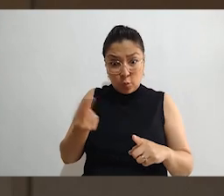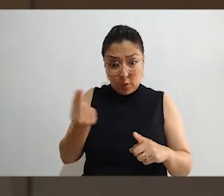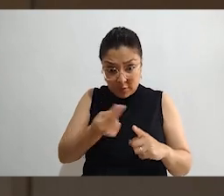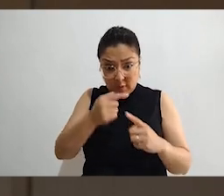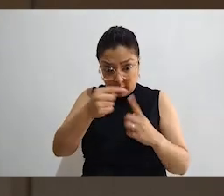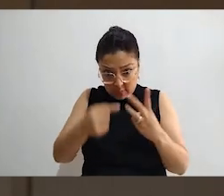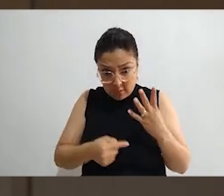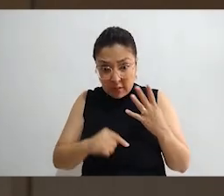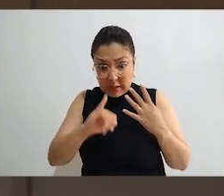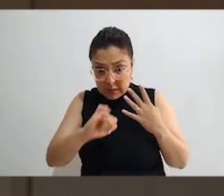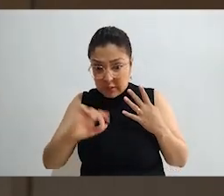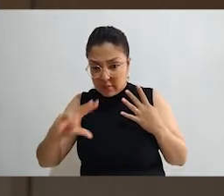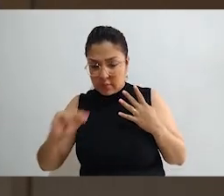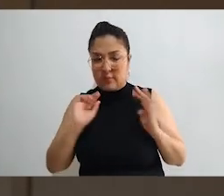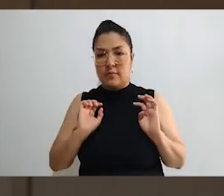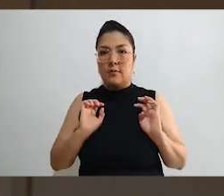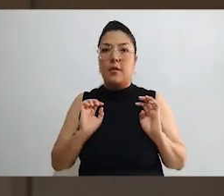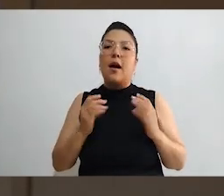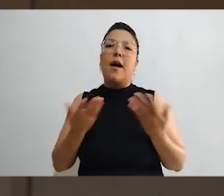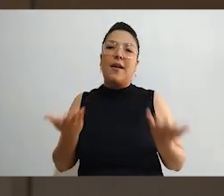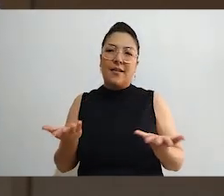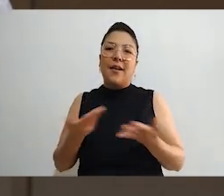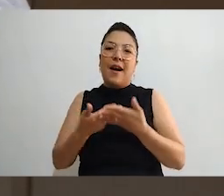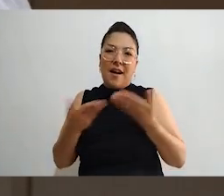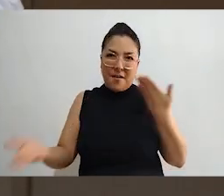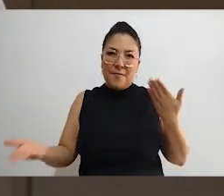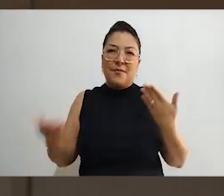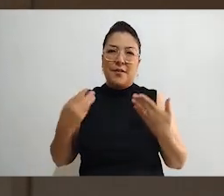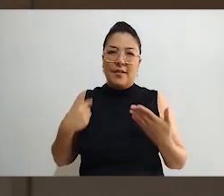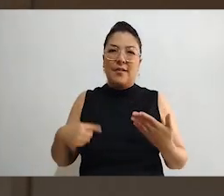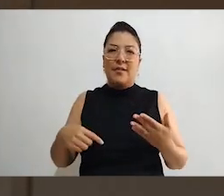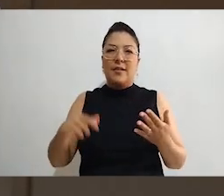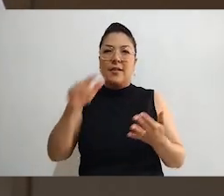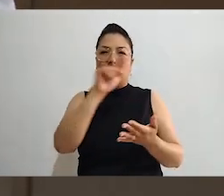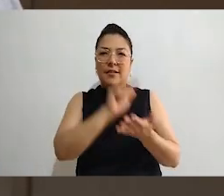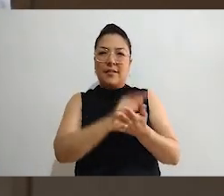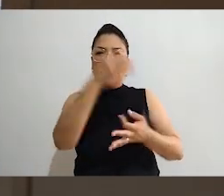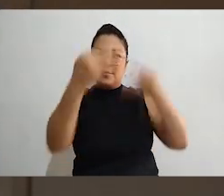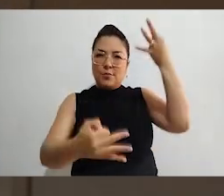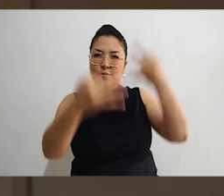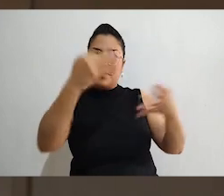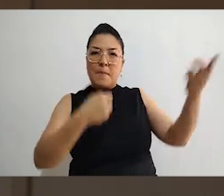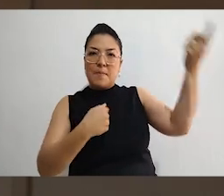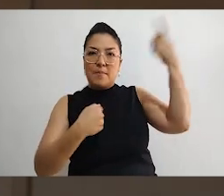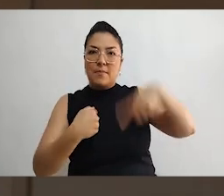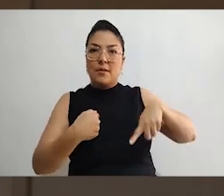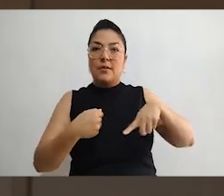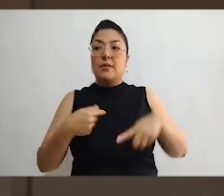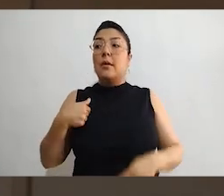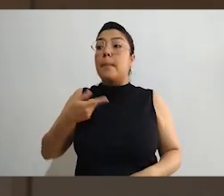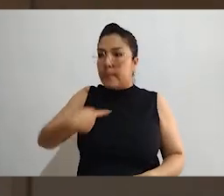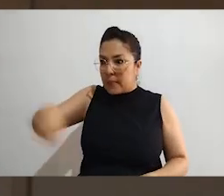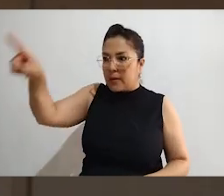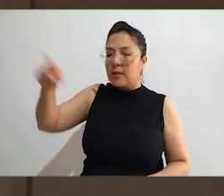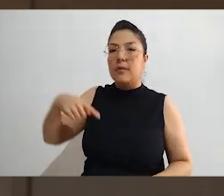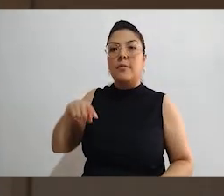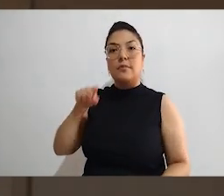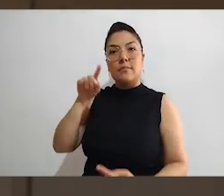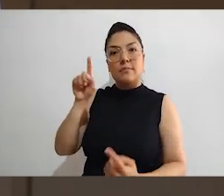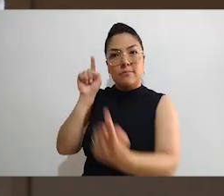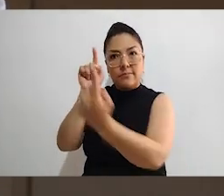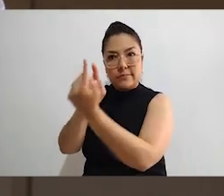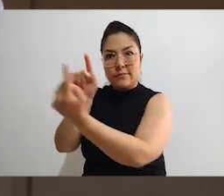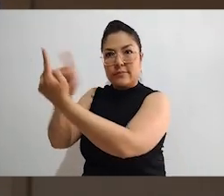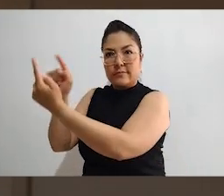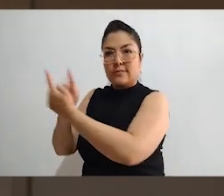estamos saliendo a consultar. La Suprema Corte ya lo dijo, salgan a consultarlos, salgan a preguntarles si realmente es lo que quieren, lo